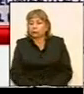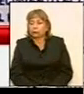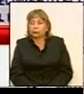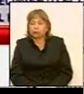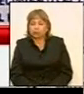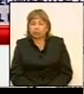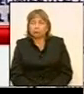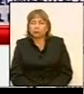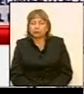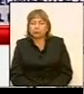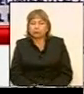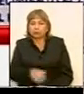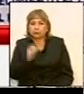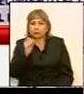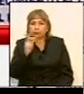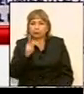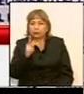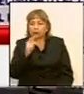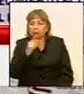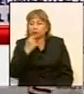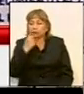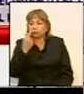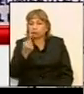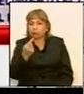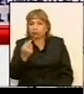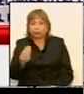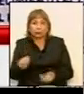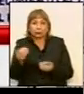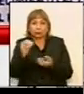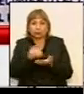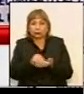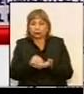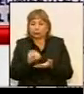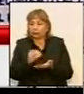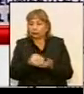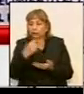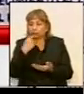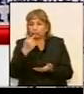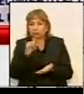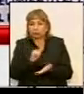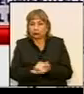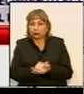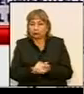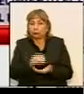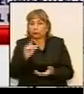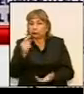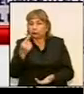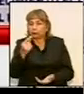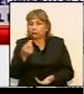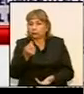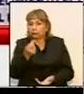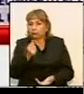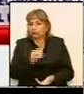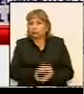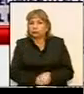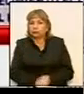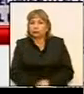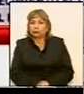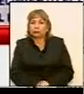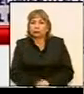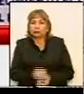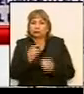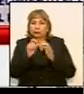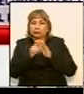Ok. Esto es el efecto adicional en la economía de 1000 soles de exportaciones